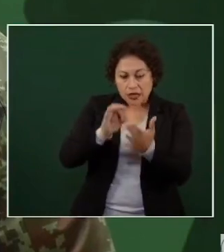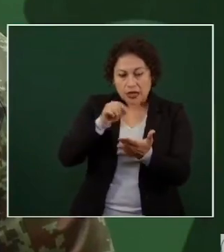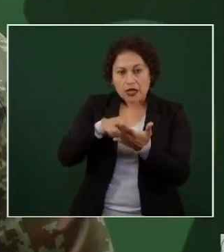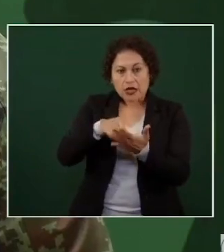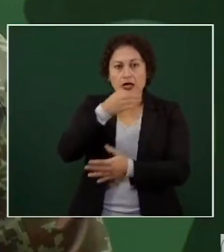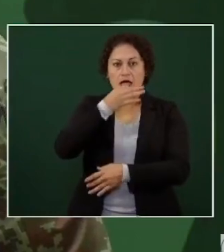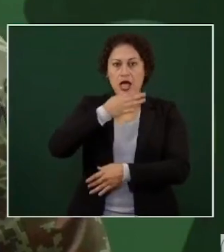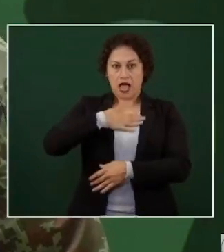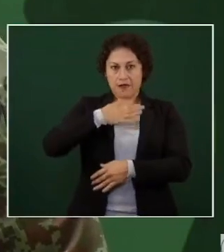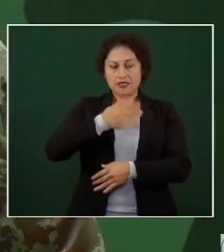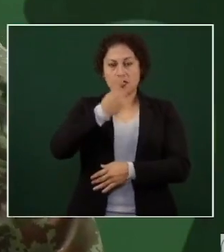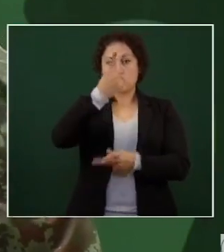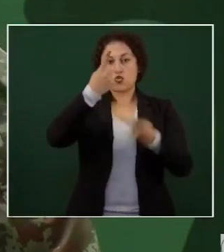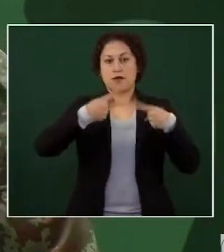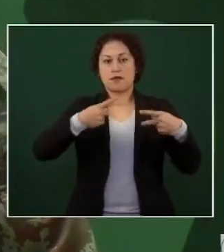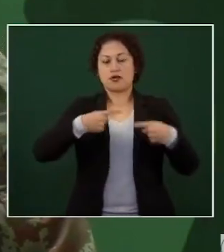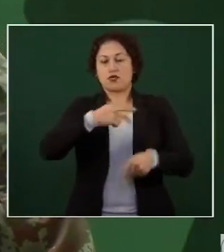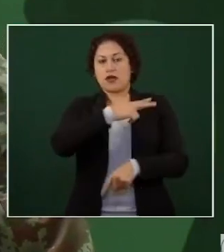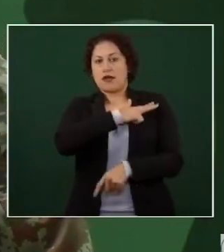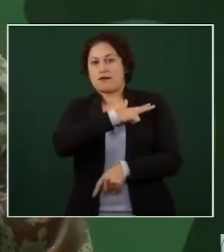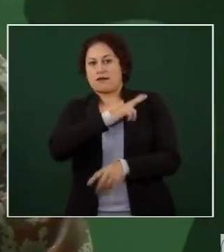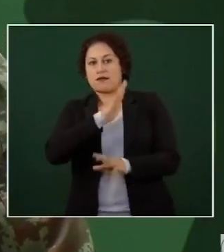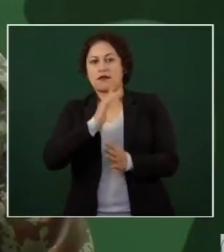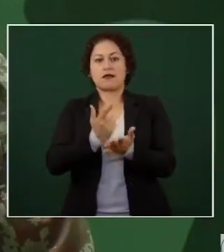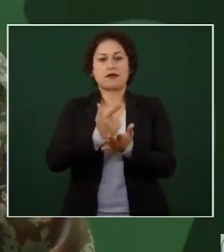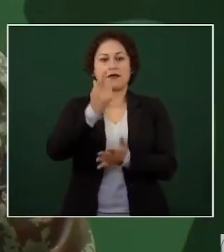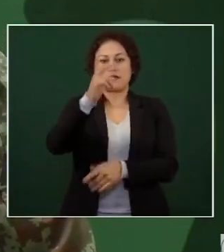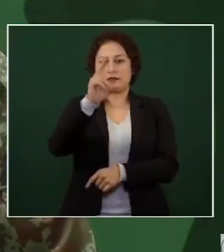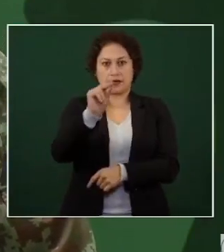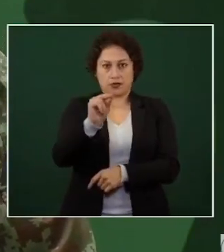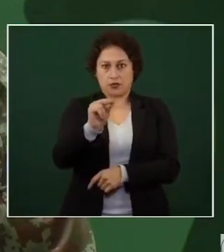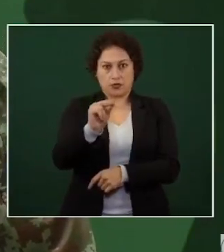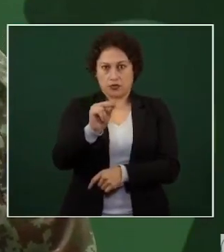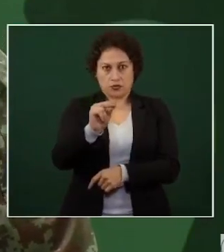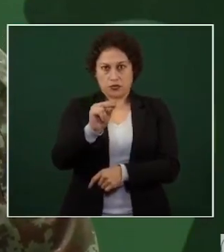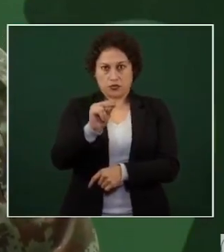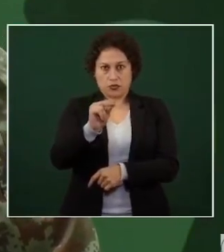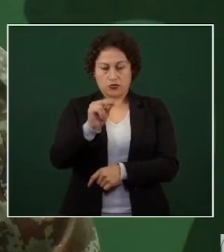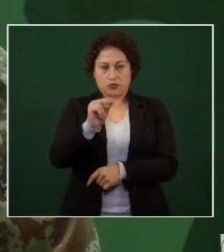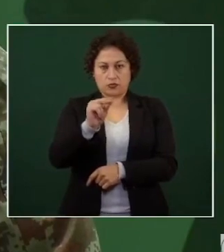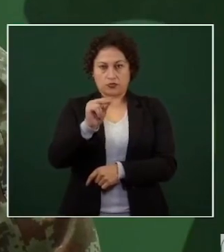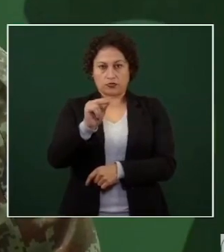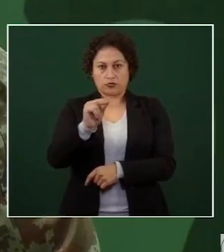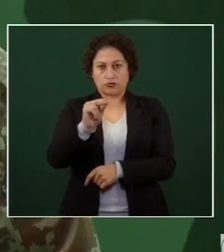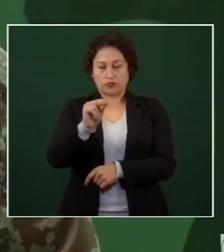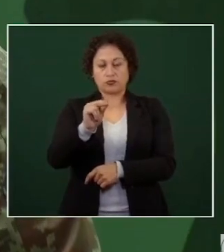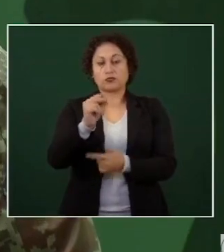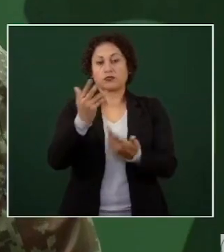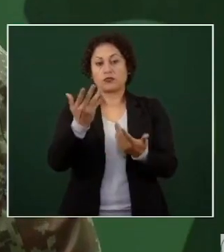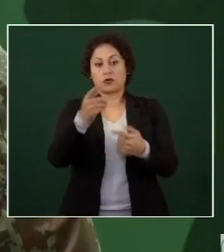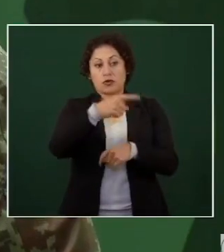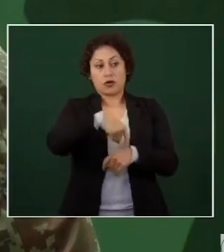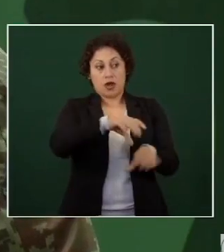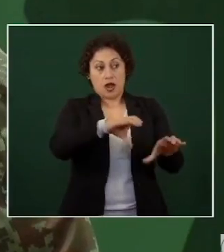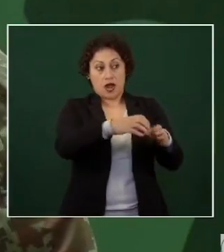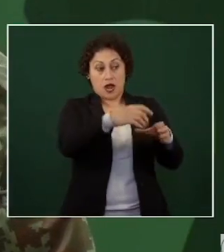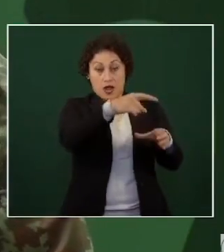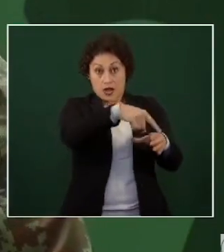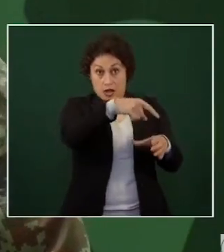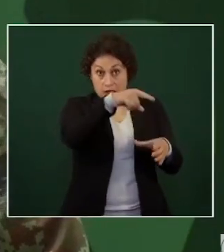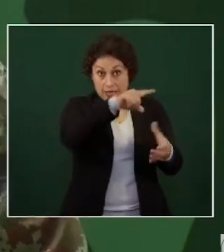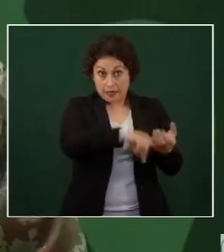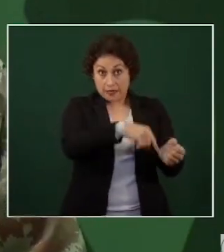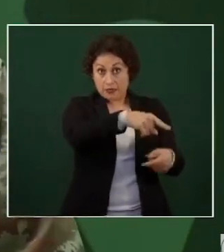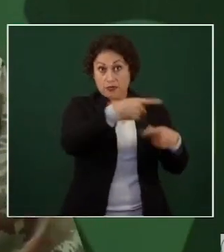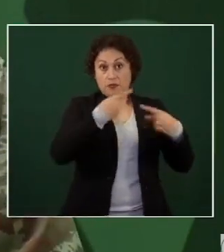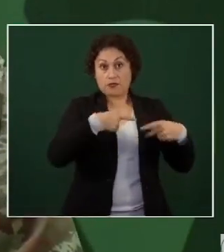no es grave de parte de la gente que inició la agresión hacia las fuerzas que